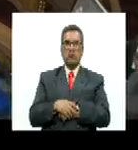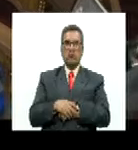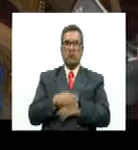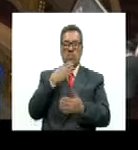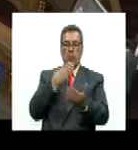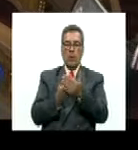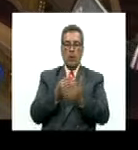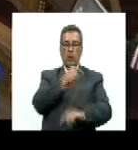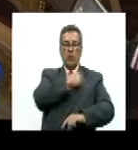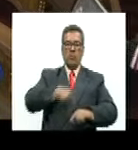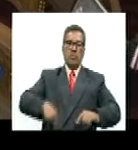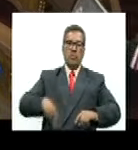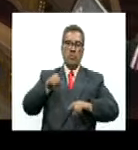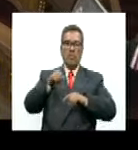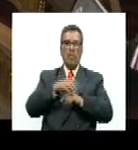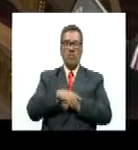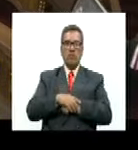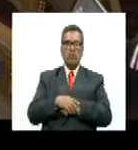Gracias, presidente.